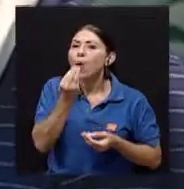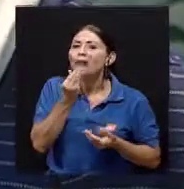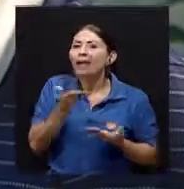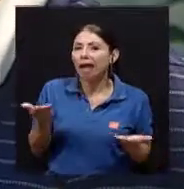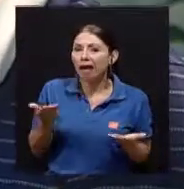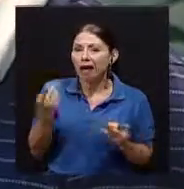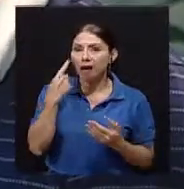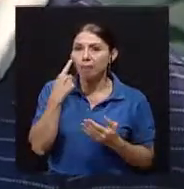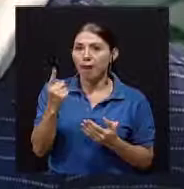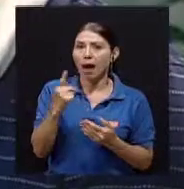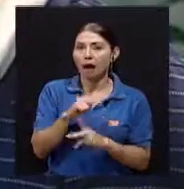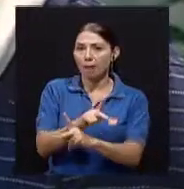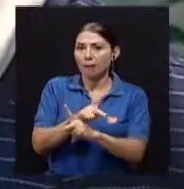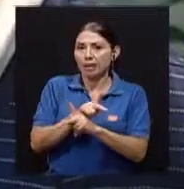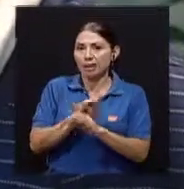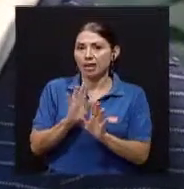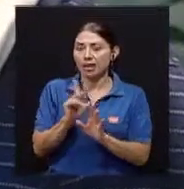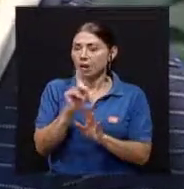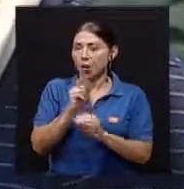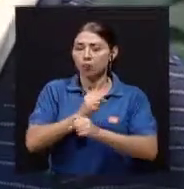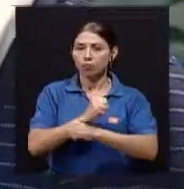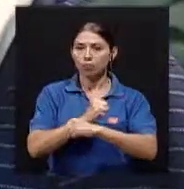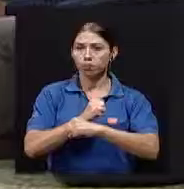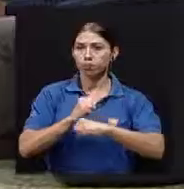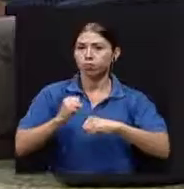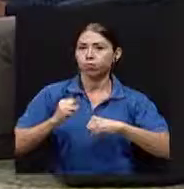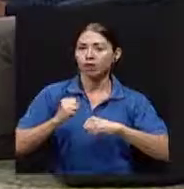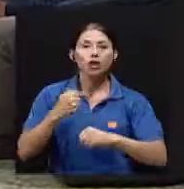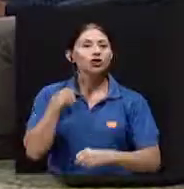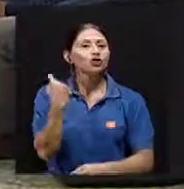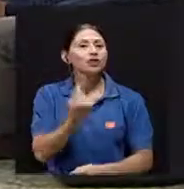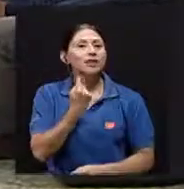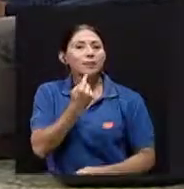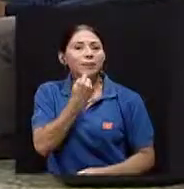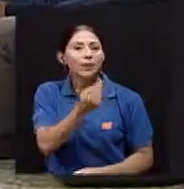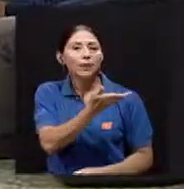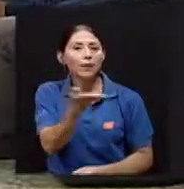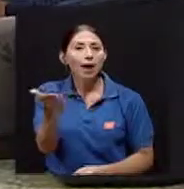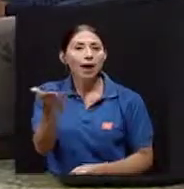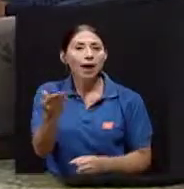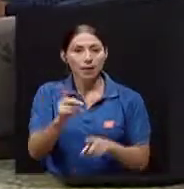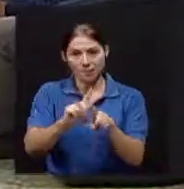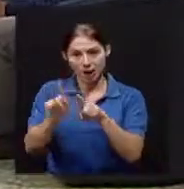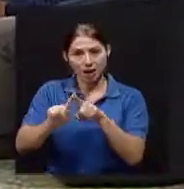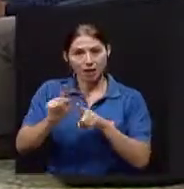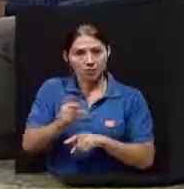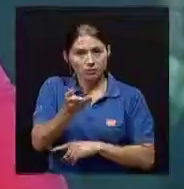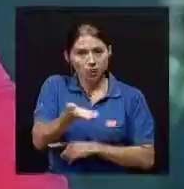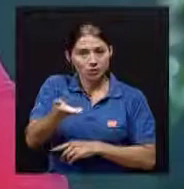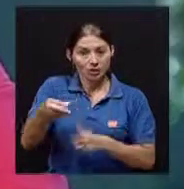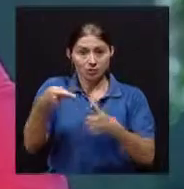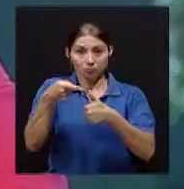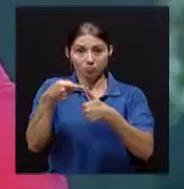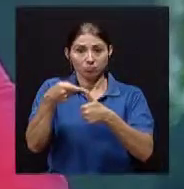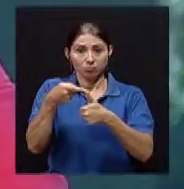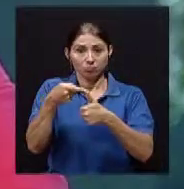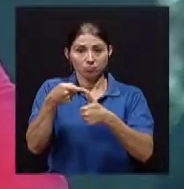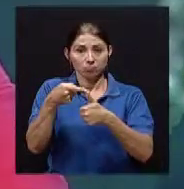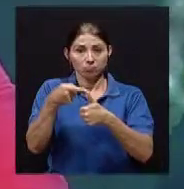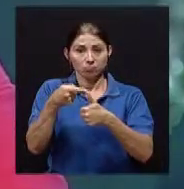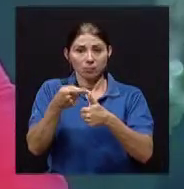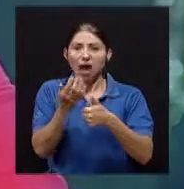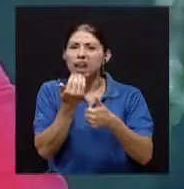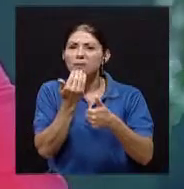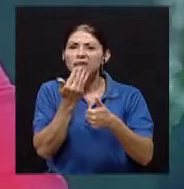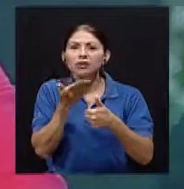prevenir llegar a estas condiciones, ¿verdad?, de obesidad? Bueno, yo siempre a mis pacientes les digo, hay varias cosas. Número uno, en